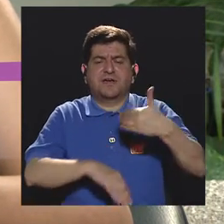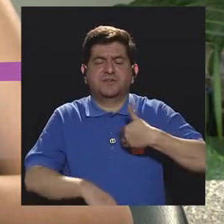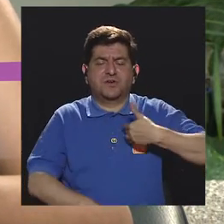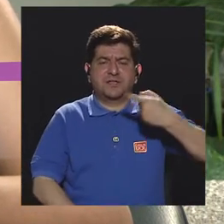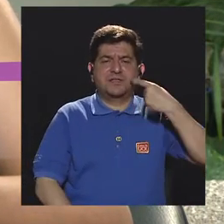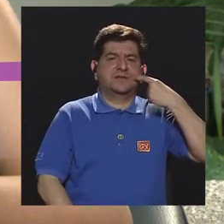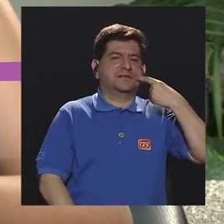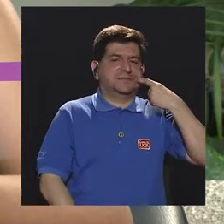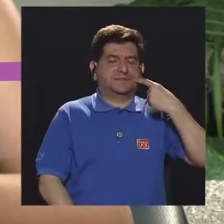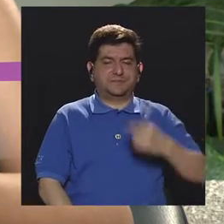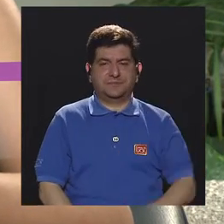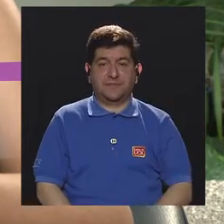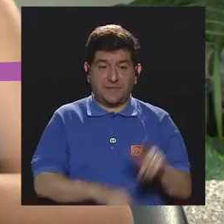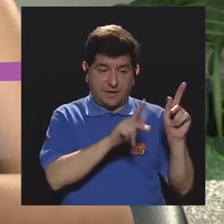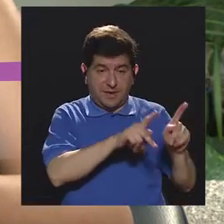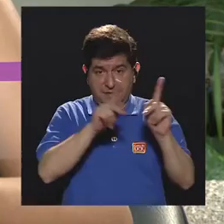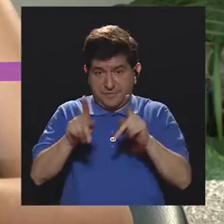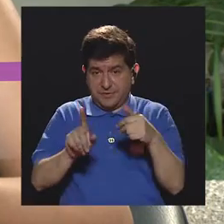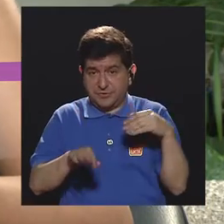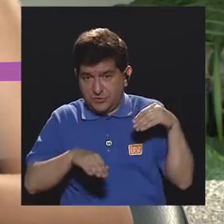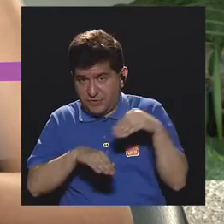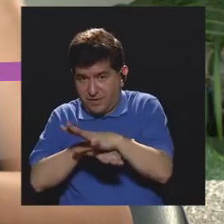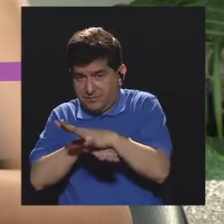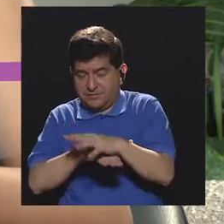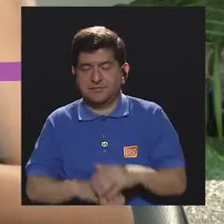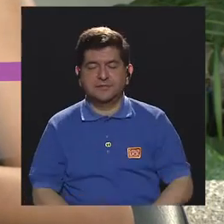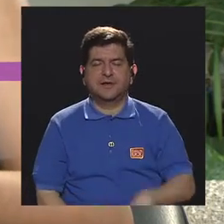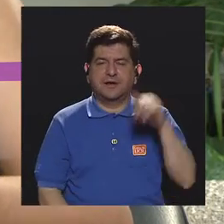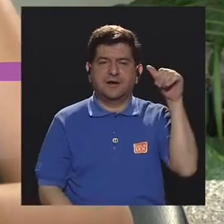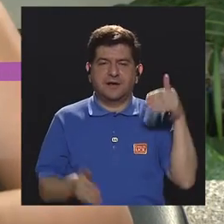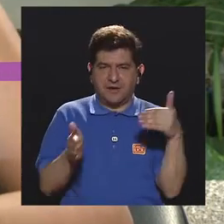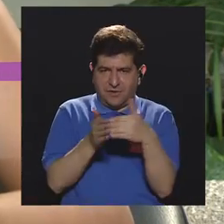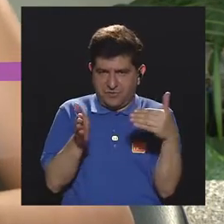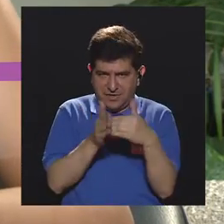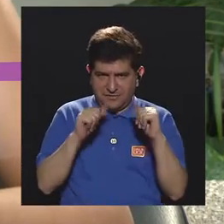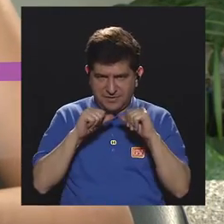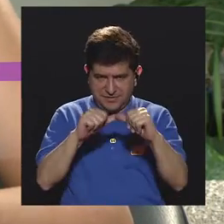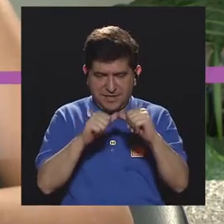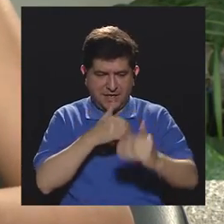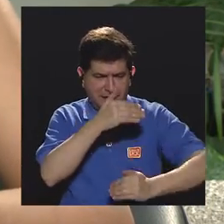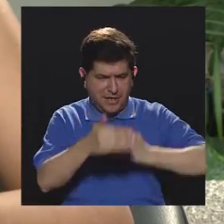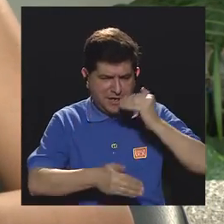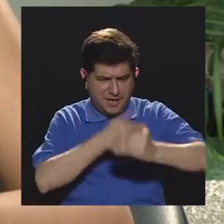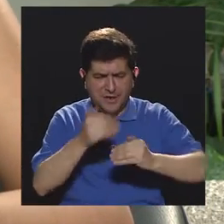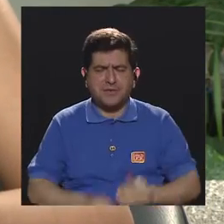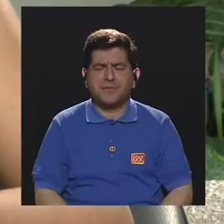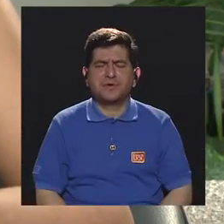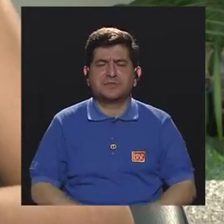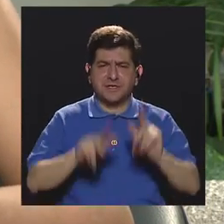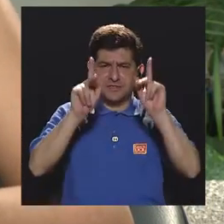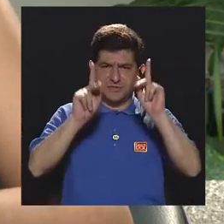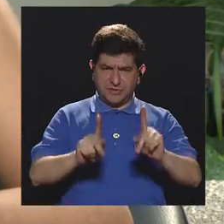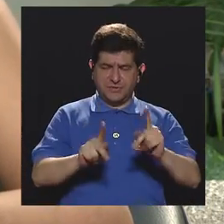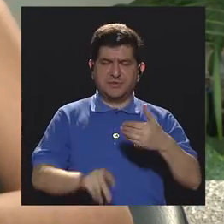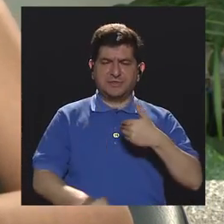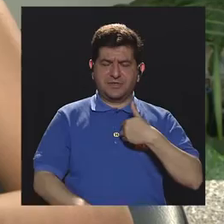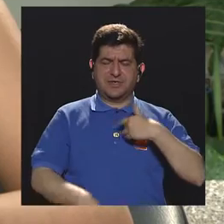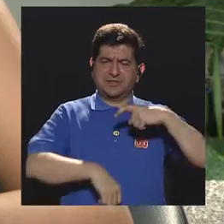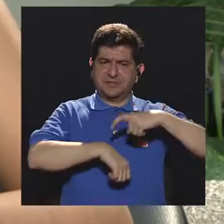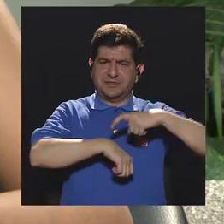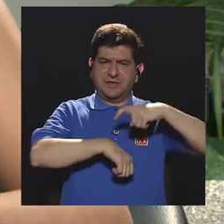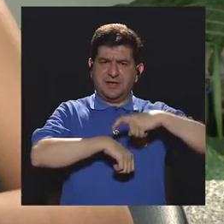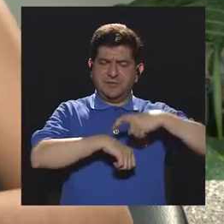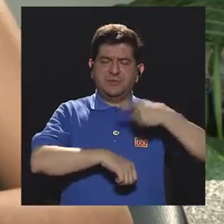efectos de las adicciones en las personas. Y bueno, retomemos. Estábamos en el proceso que conllevan las personas cuando